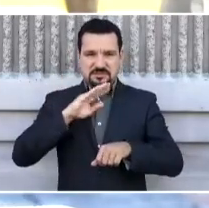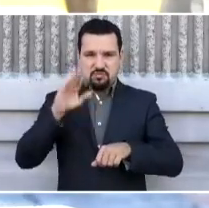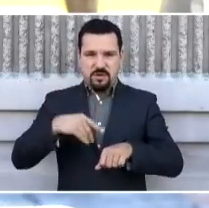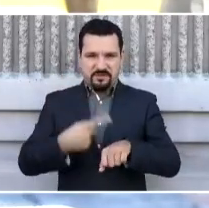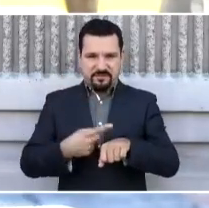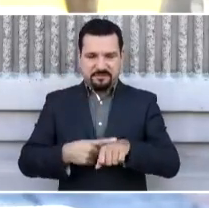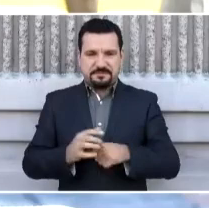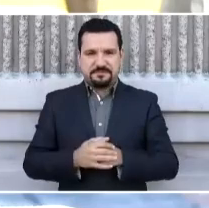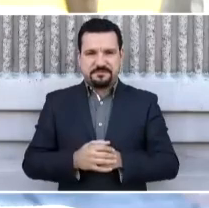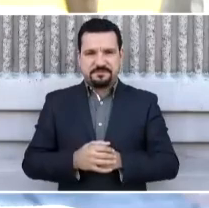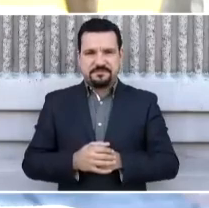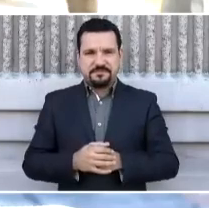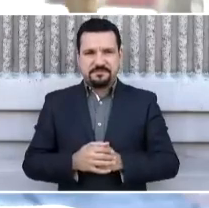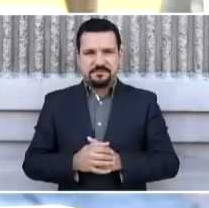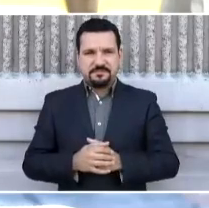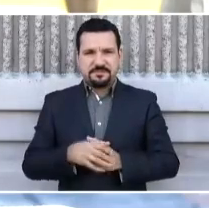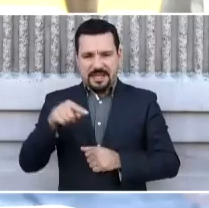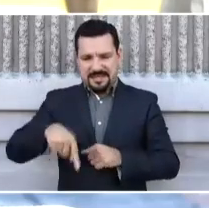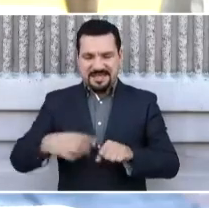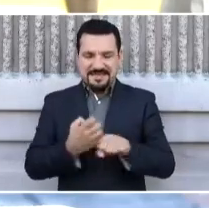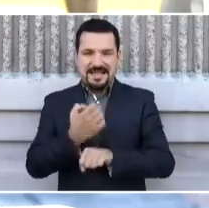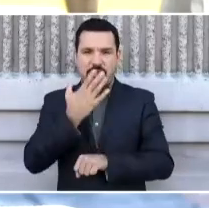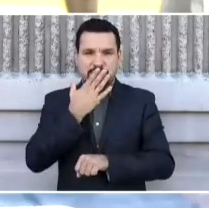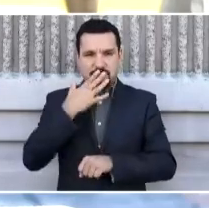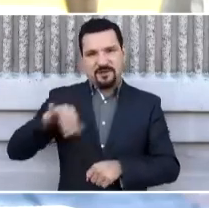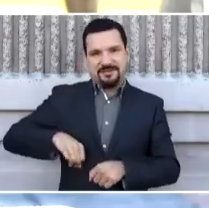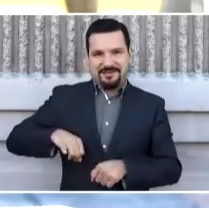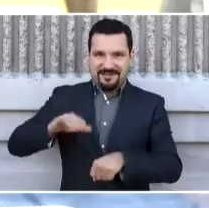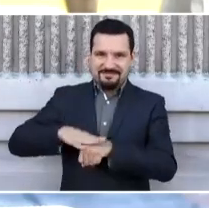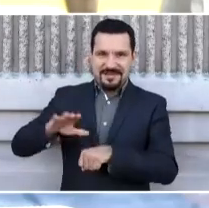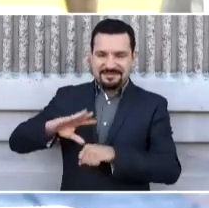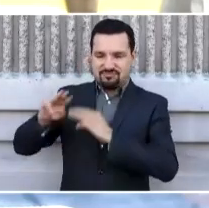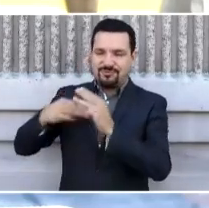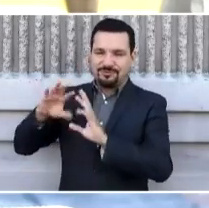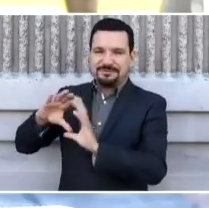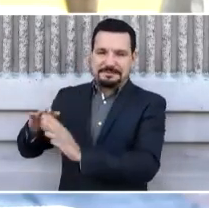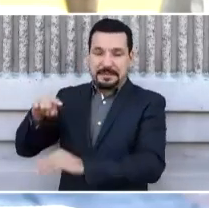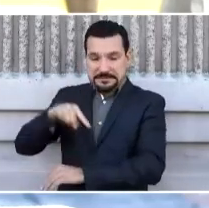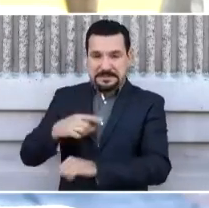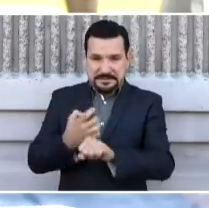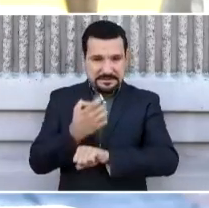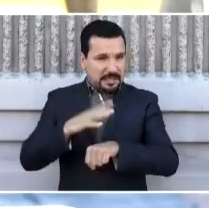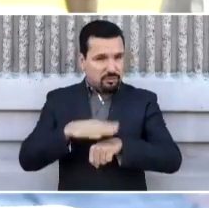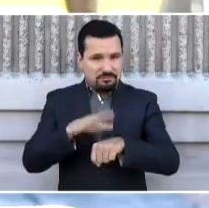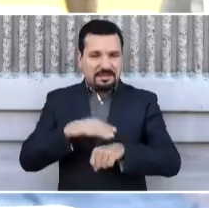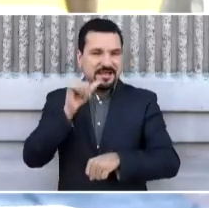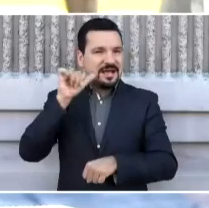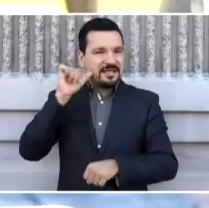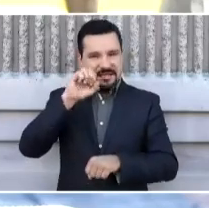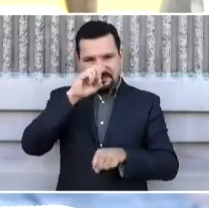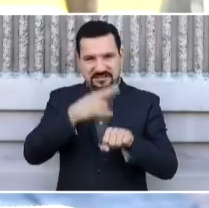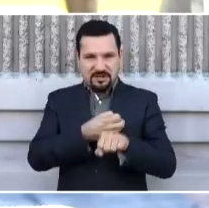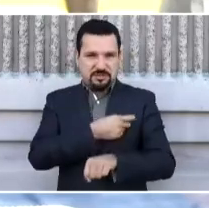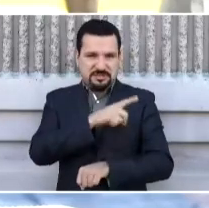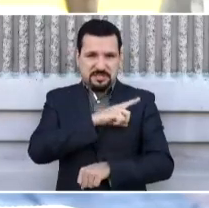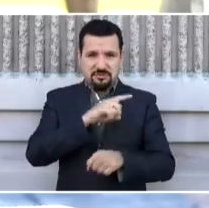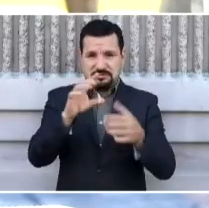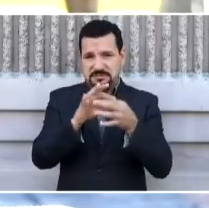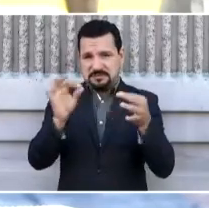Respecto al Estado, que por supuesto es de nuestro mayor interés, el día de ayer el secretario de Salud